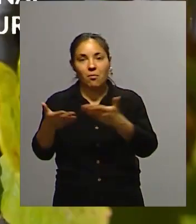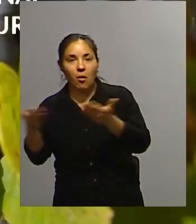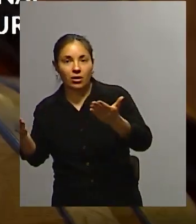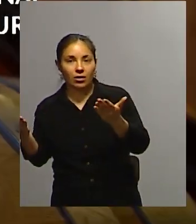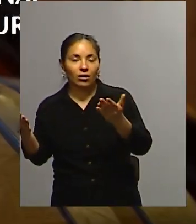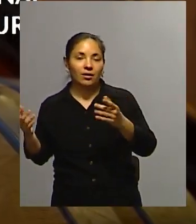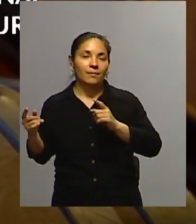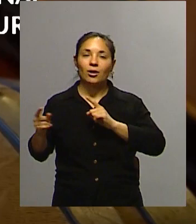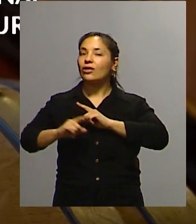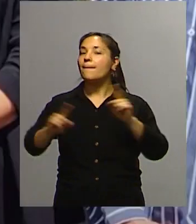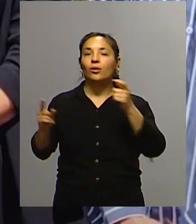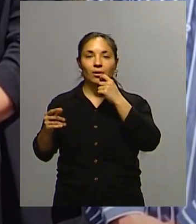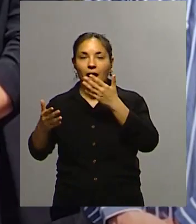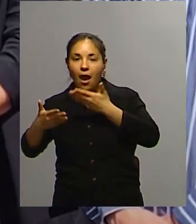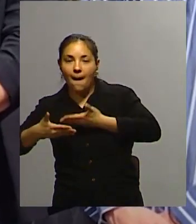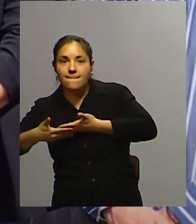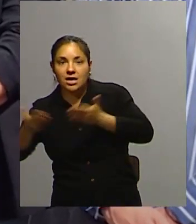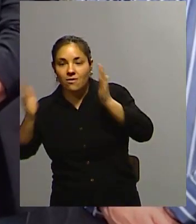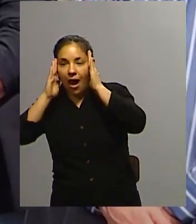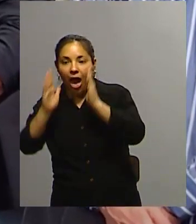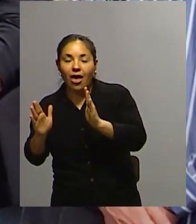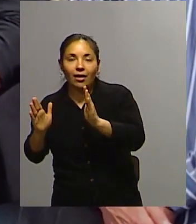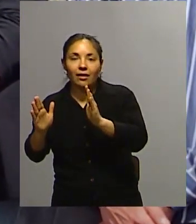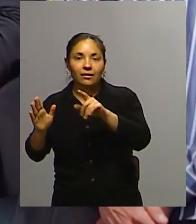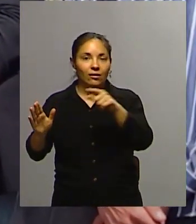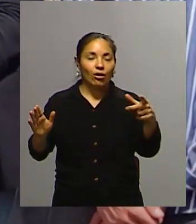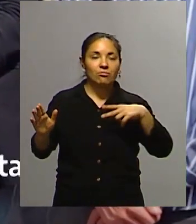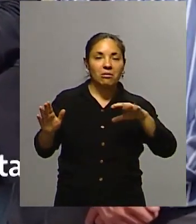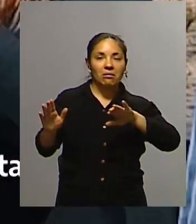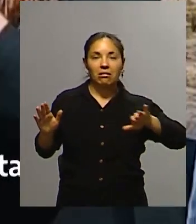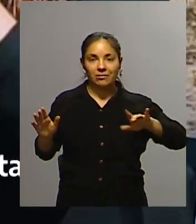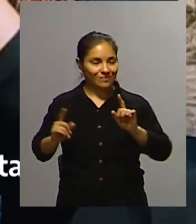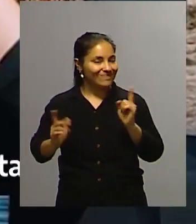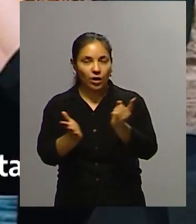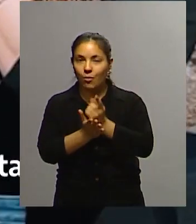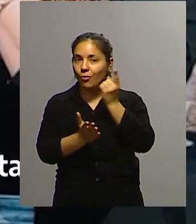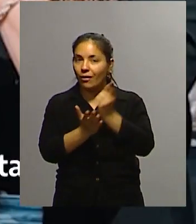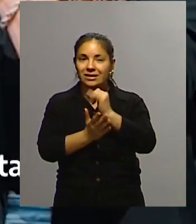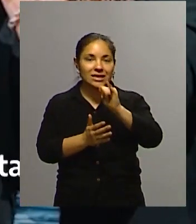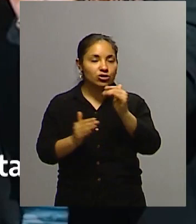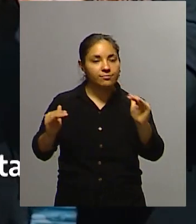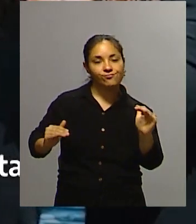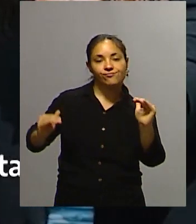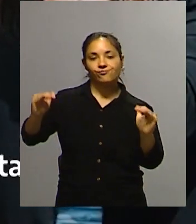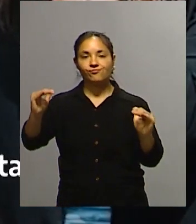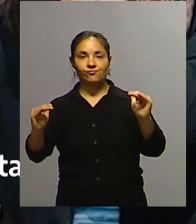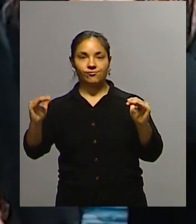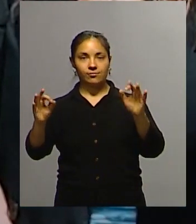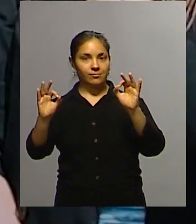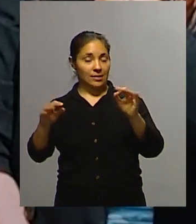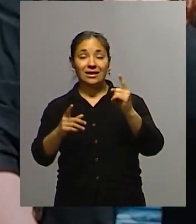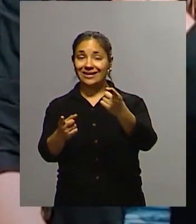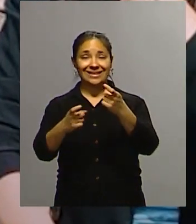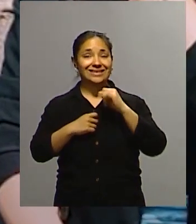interés público sobre el privado. Tal cual. Yo lo considero que es necesario que